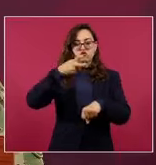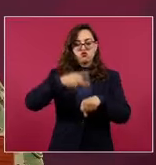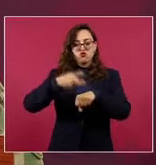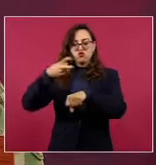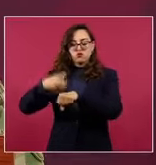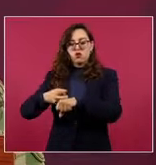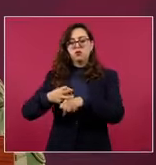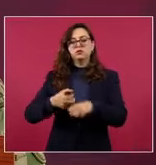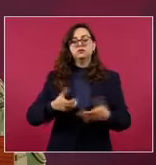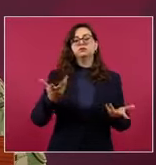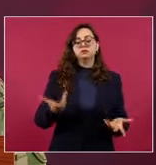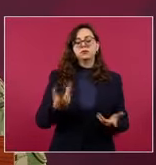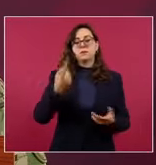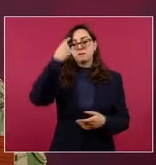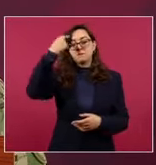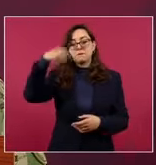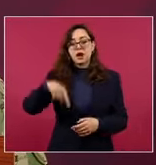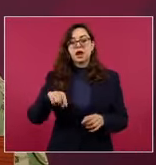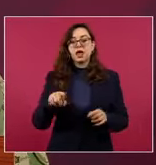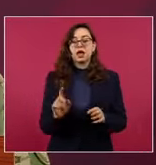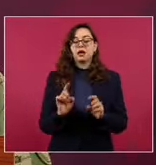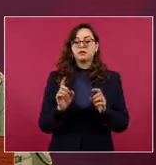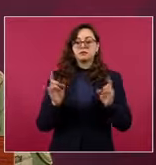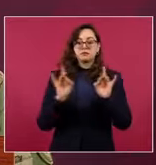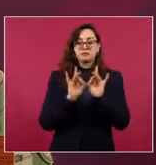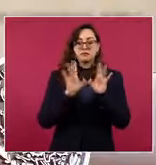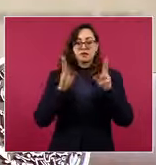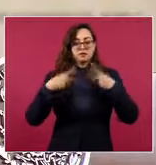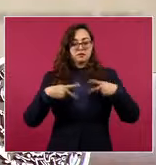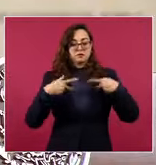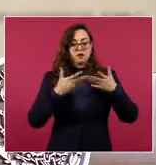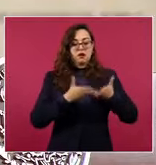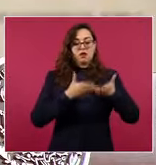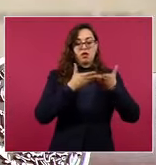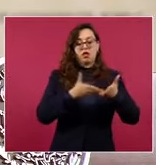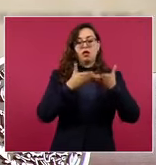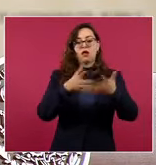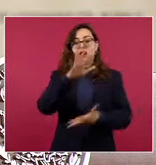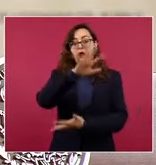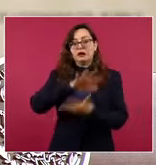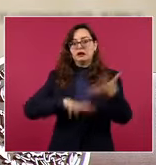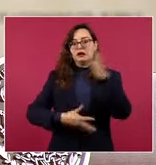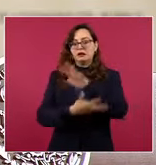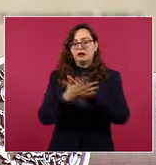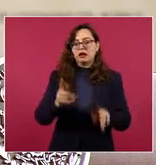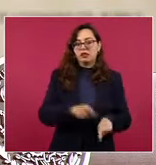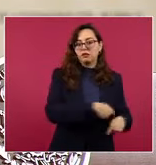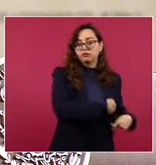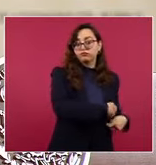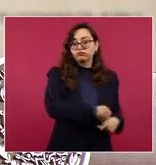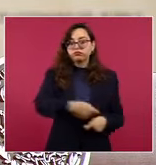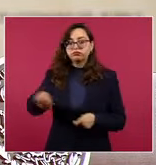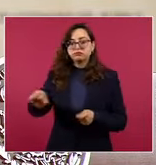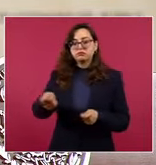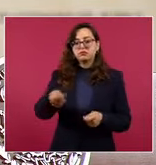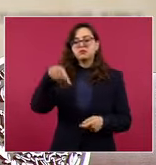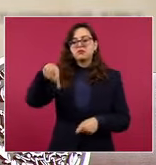alguna embarcación por ahí que aviente una red, esa red se queda atrapada ahí. Igualmente, los resultados, destrucción